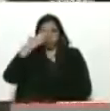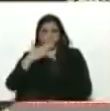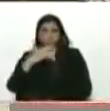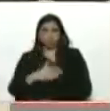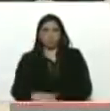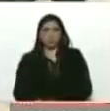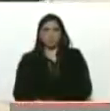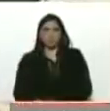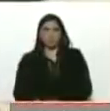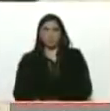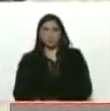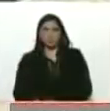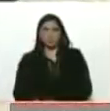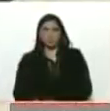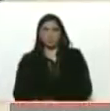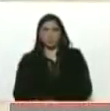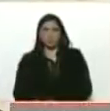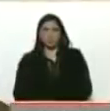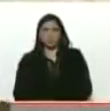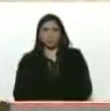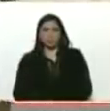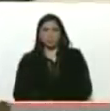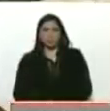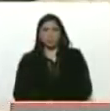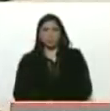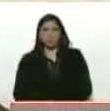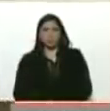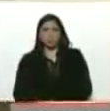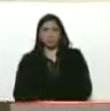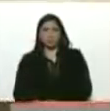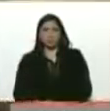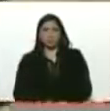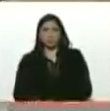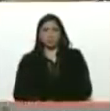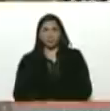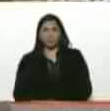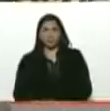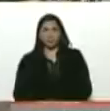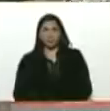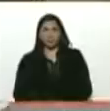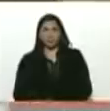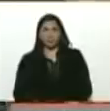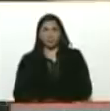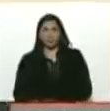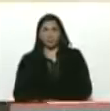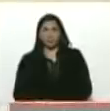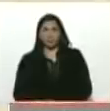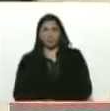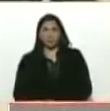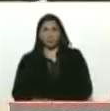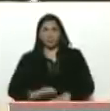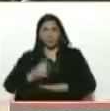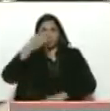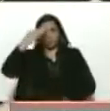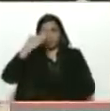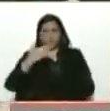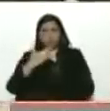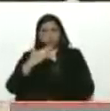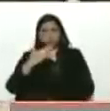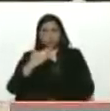De un coronel que estaba ahí, ¿verdad? De un coronel, tú no eres un mayor general, entonces es de Cleaver.